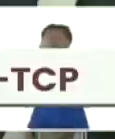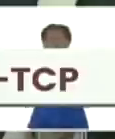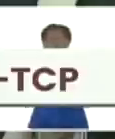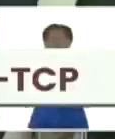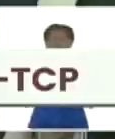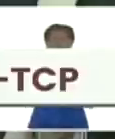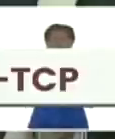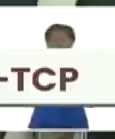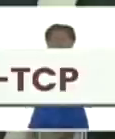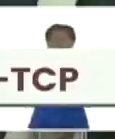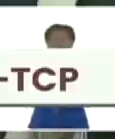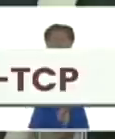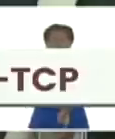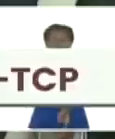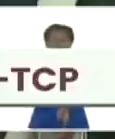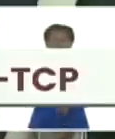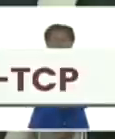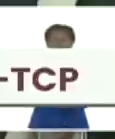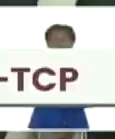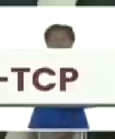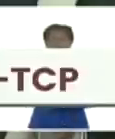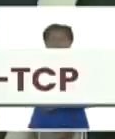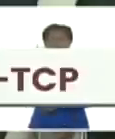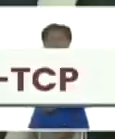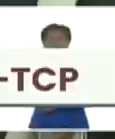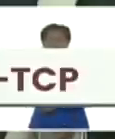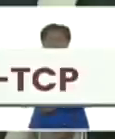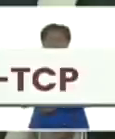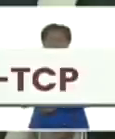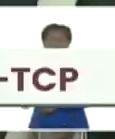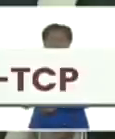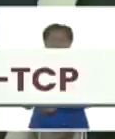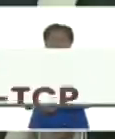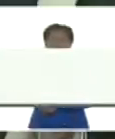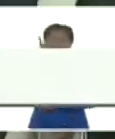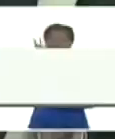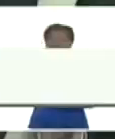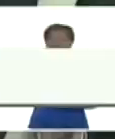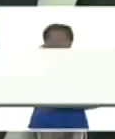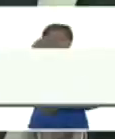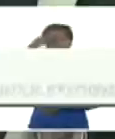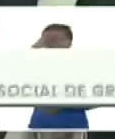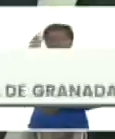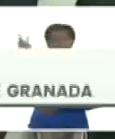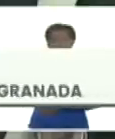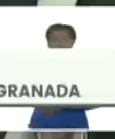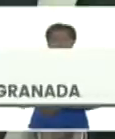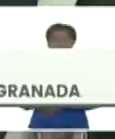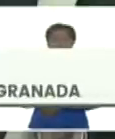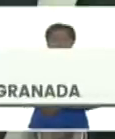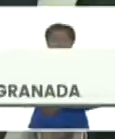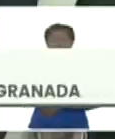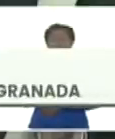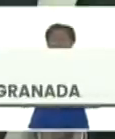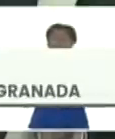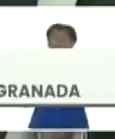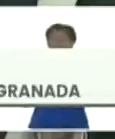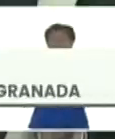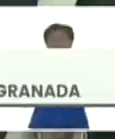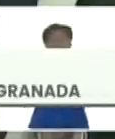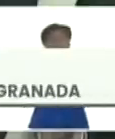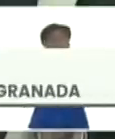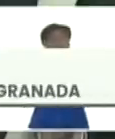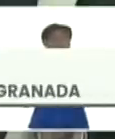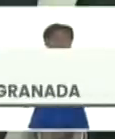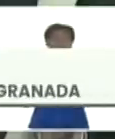que ayudaron a nuestro pueblo de forma positiva durante la pandemia. Es por eso